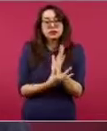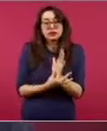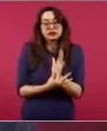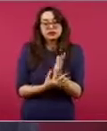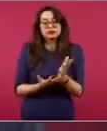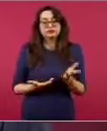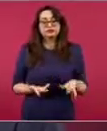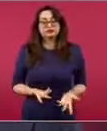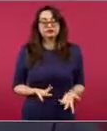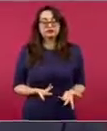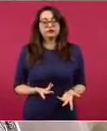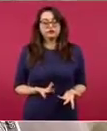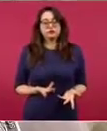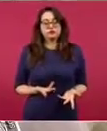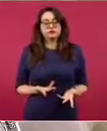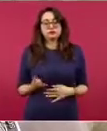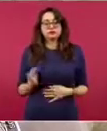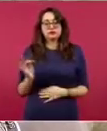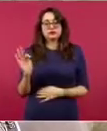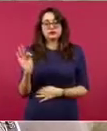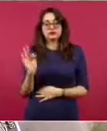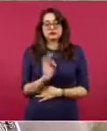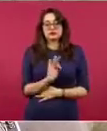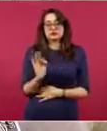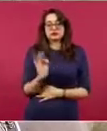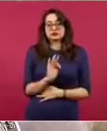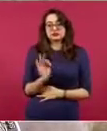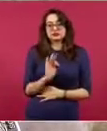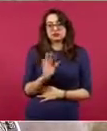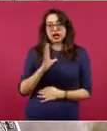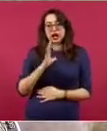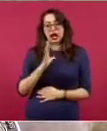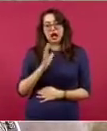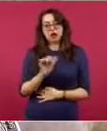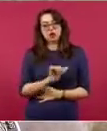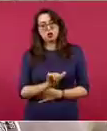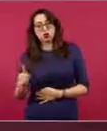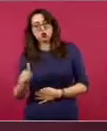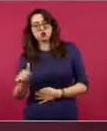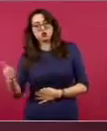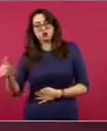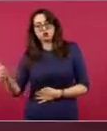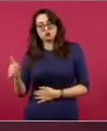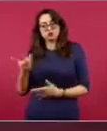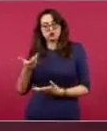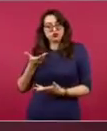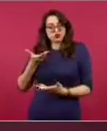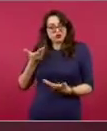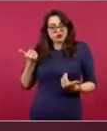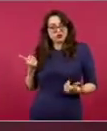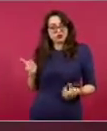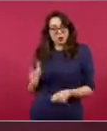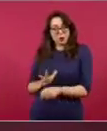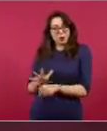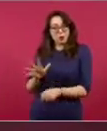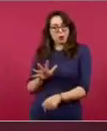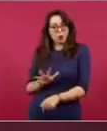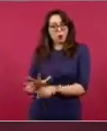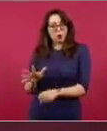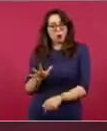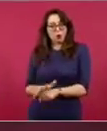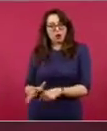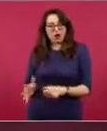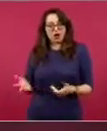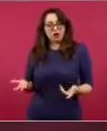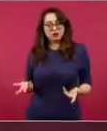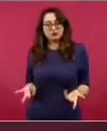existe en el subsuelo, pedirlo sobre determinado material en específico. Lo pide por minerales